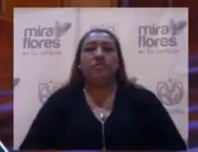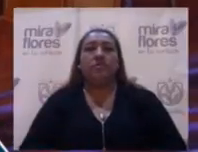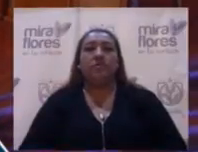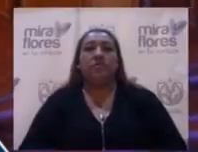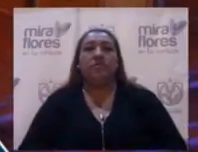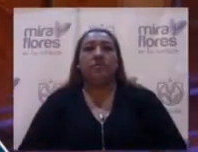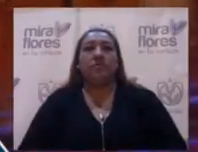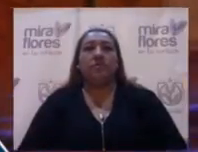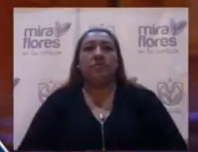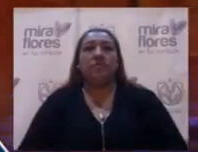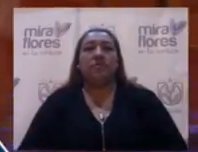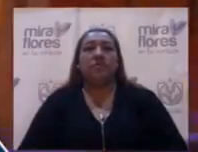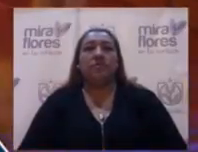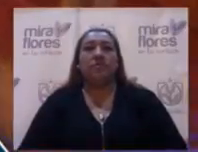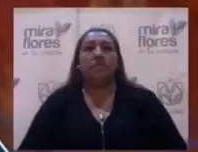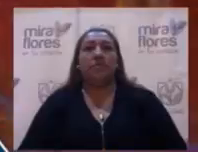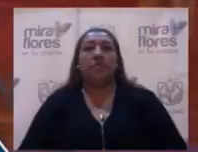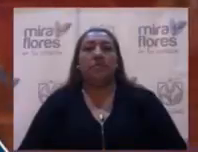conformidad.